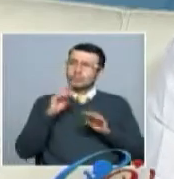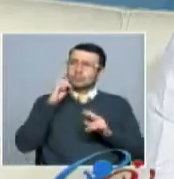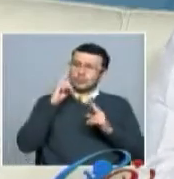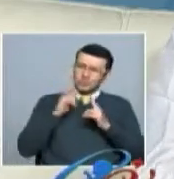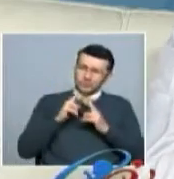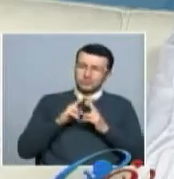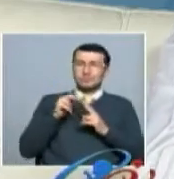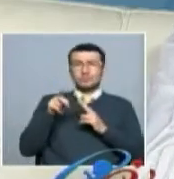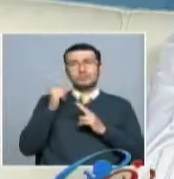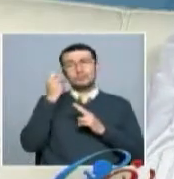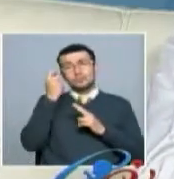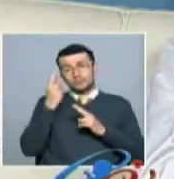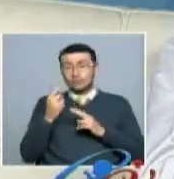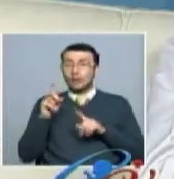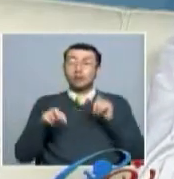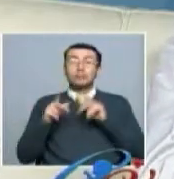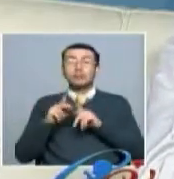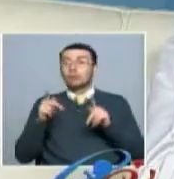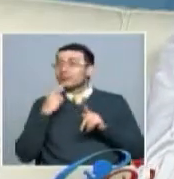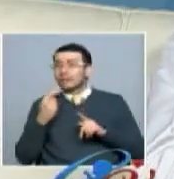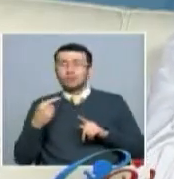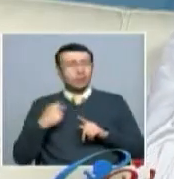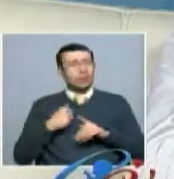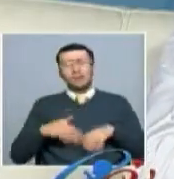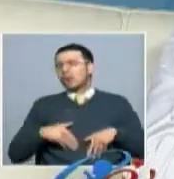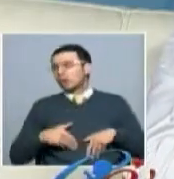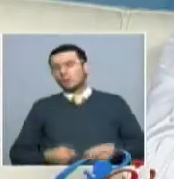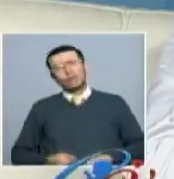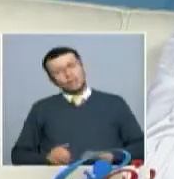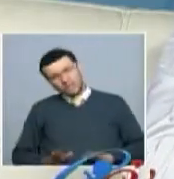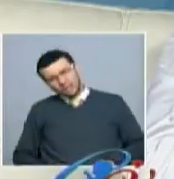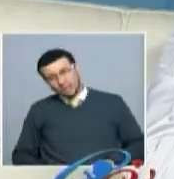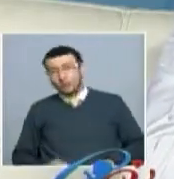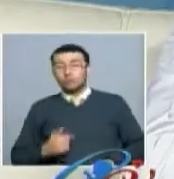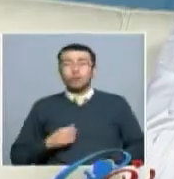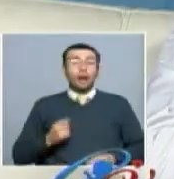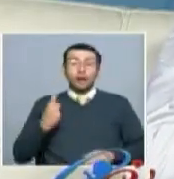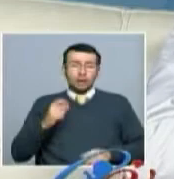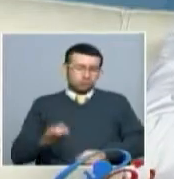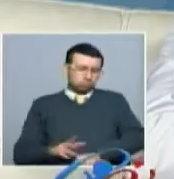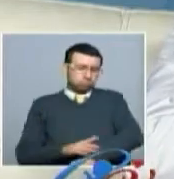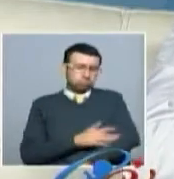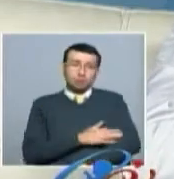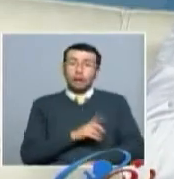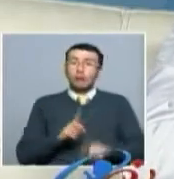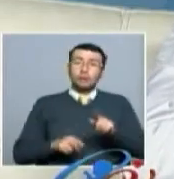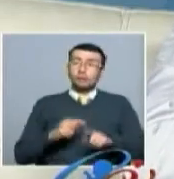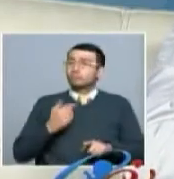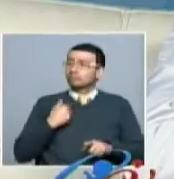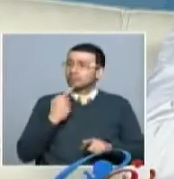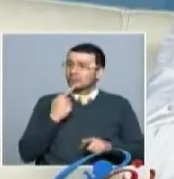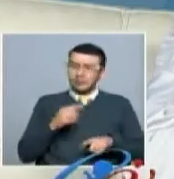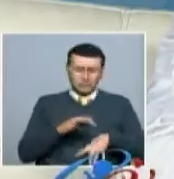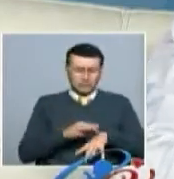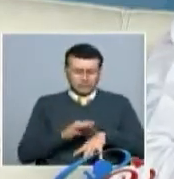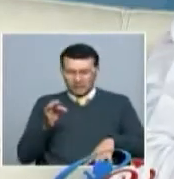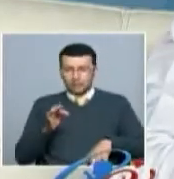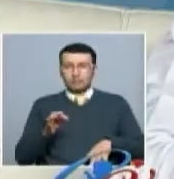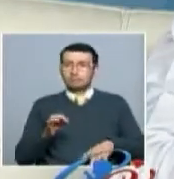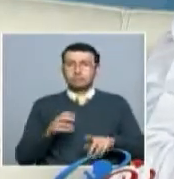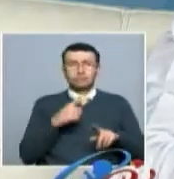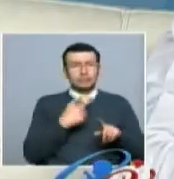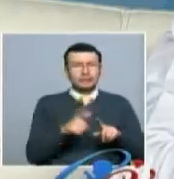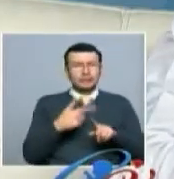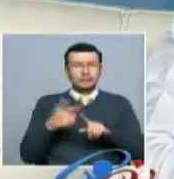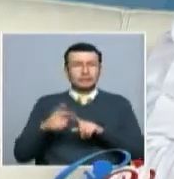entenderla. Muchas personas dicen, me quemé, otros dicen, me chusé, otros dicen, me arrancaron un pelito, y todo eso es